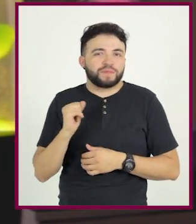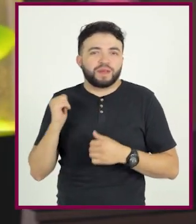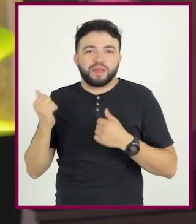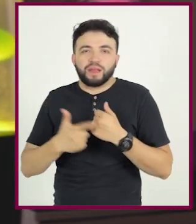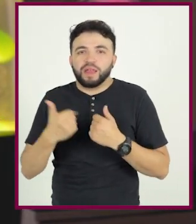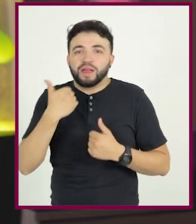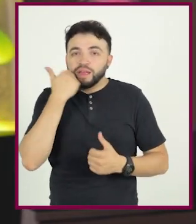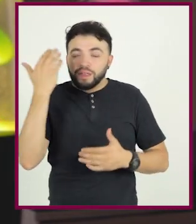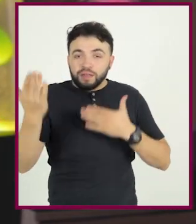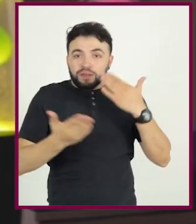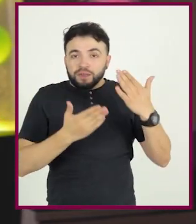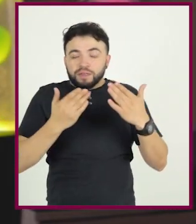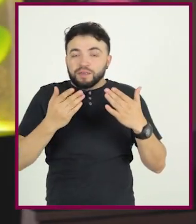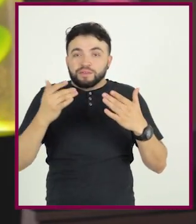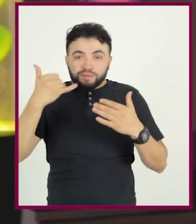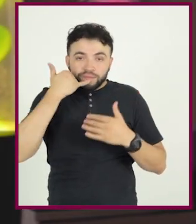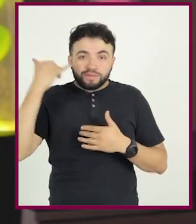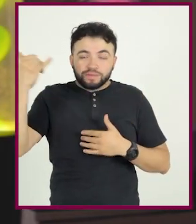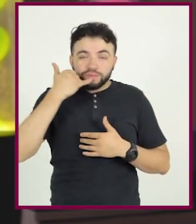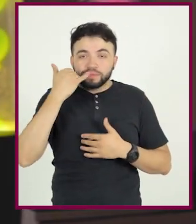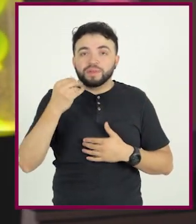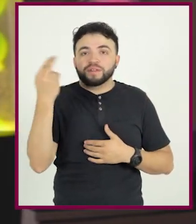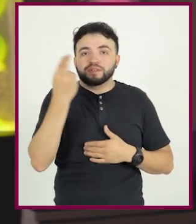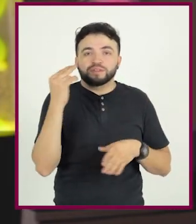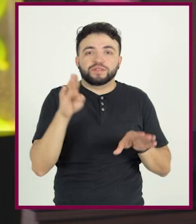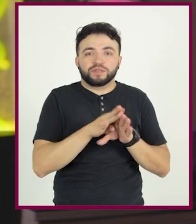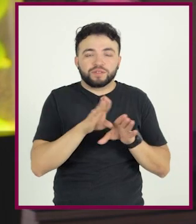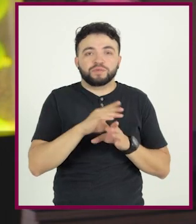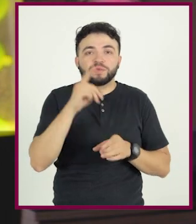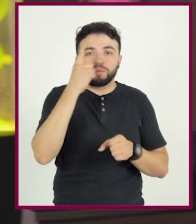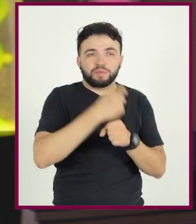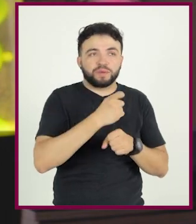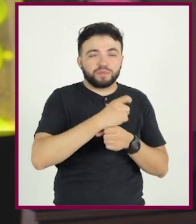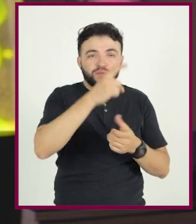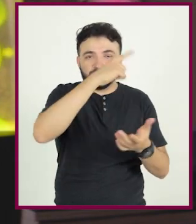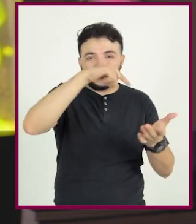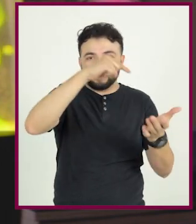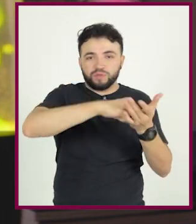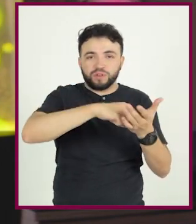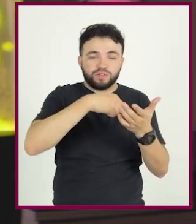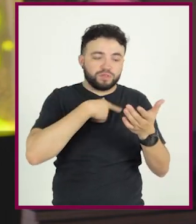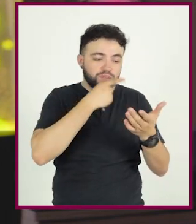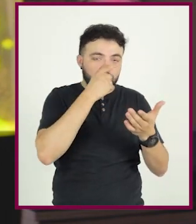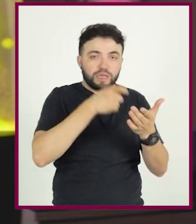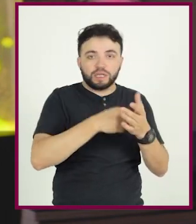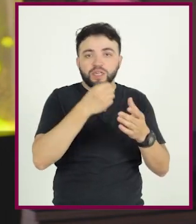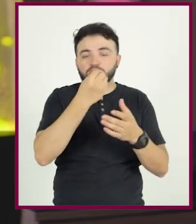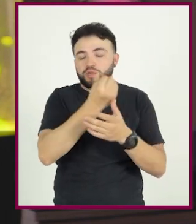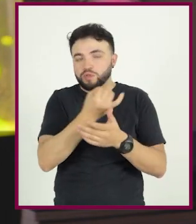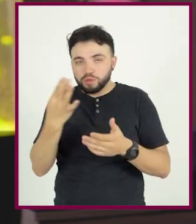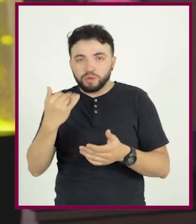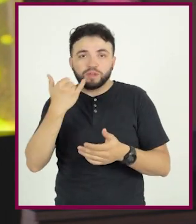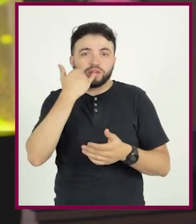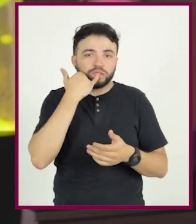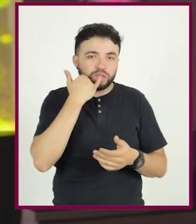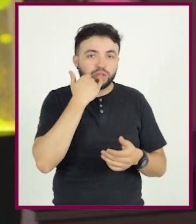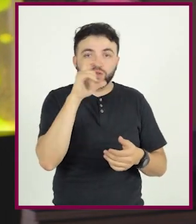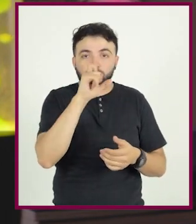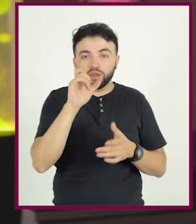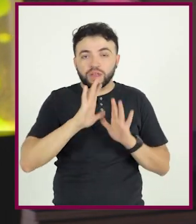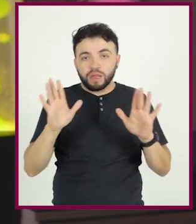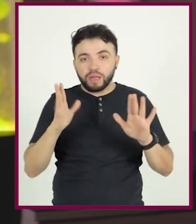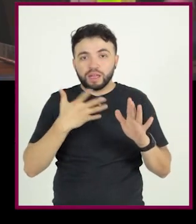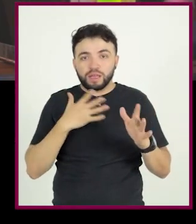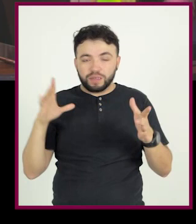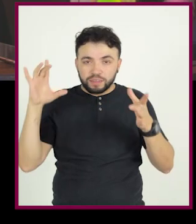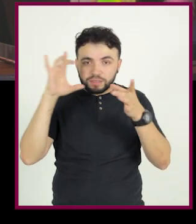Si alguien deseaba llamar por teléfono, se comunicaba la central con la operadora. Le daba el nombre y el teléfono de la otra persona y al hacer